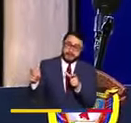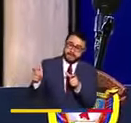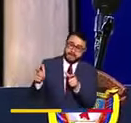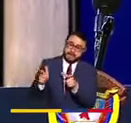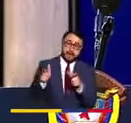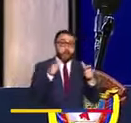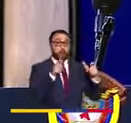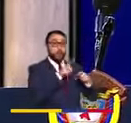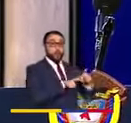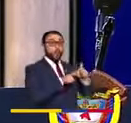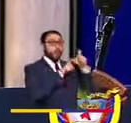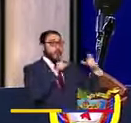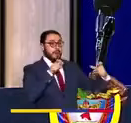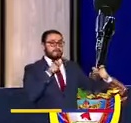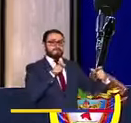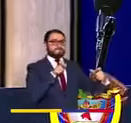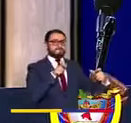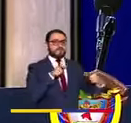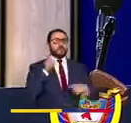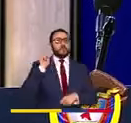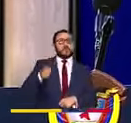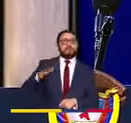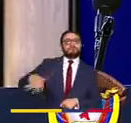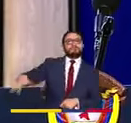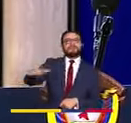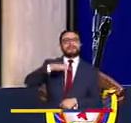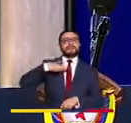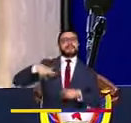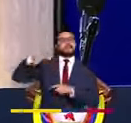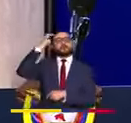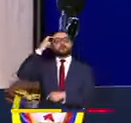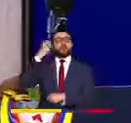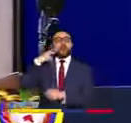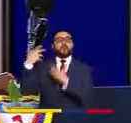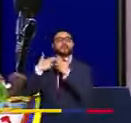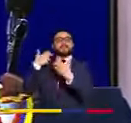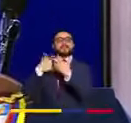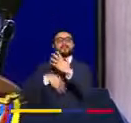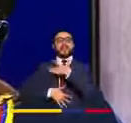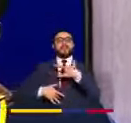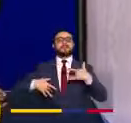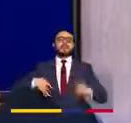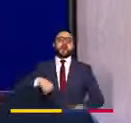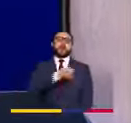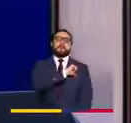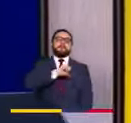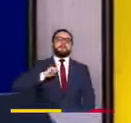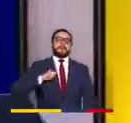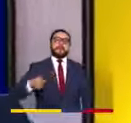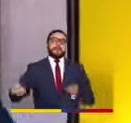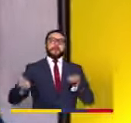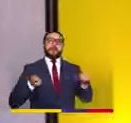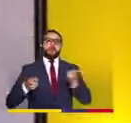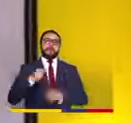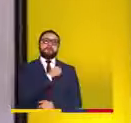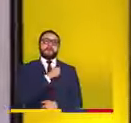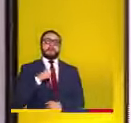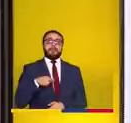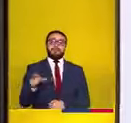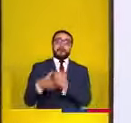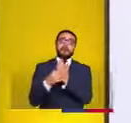Guajira, es un sistema de salud privado en uno de los departamentos más pobres de